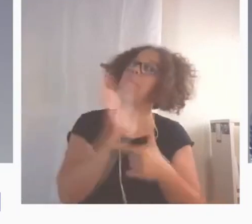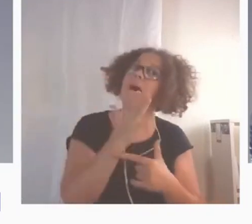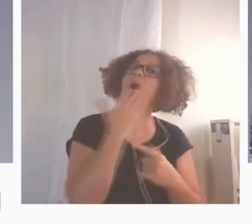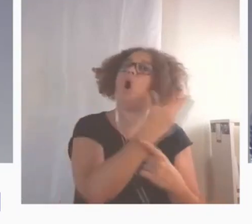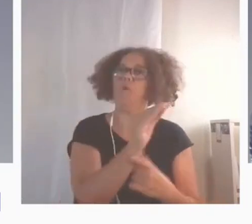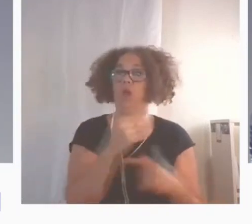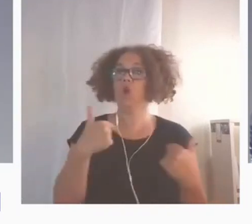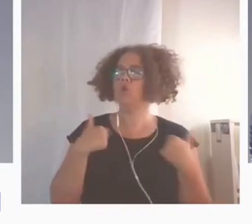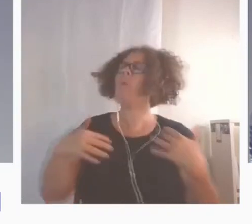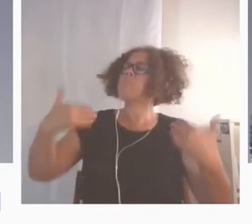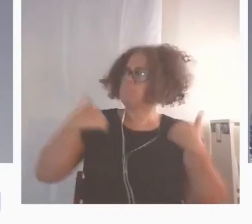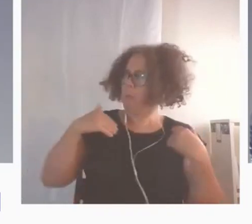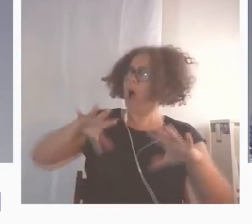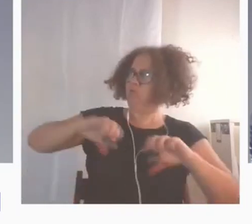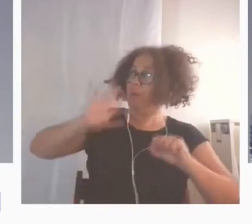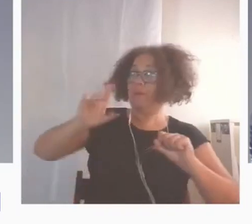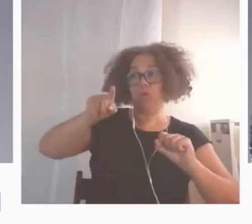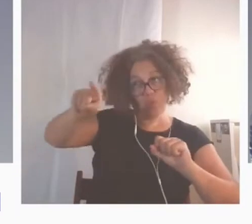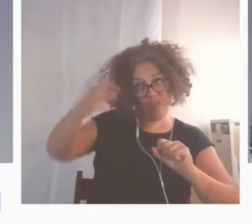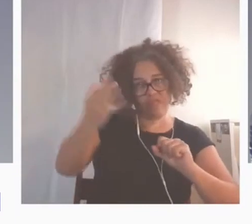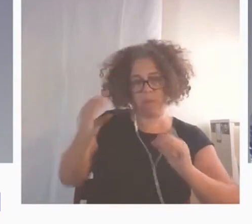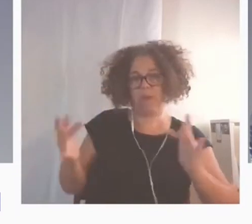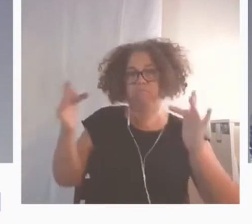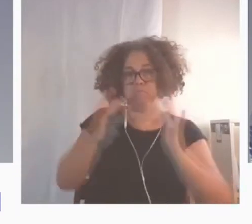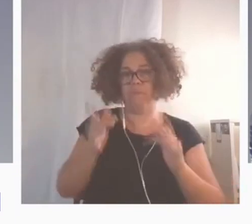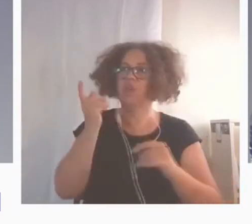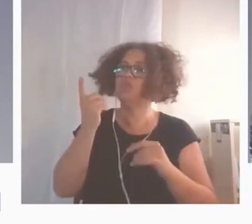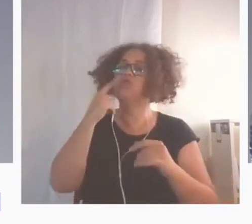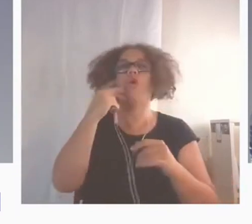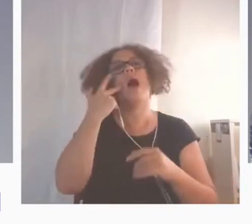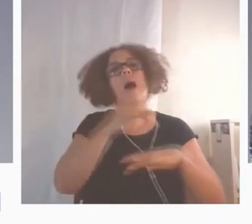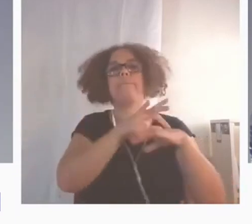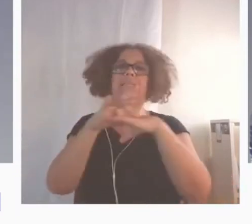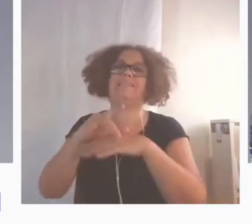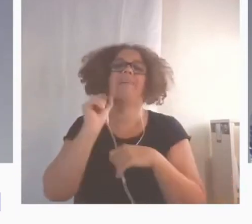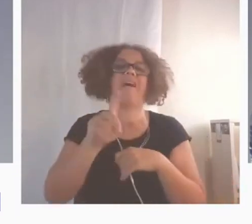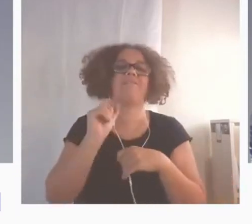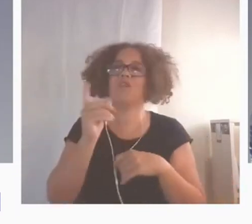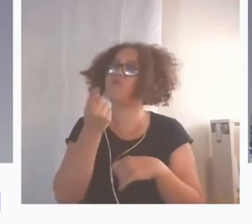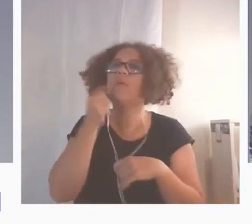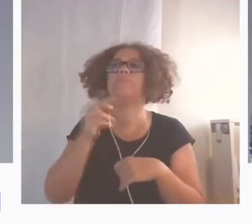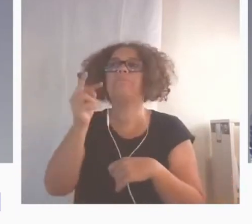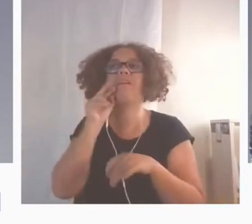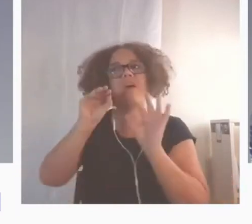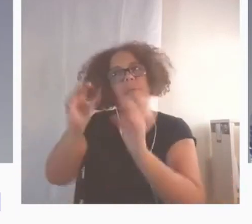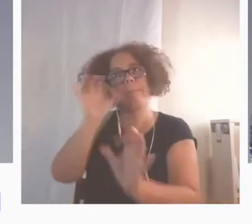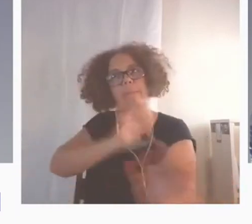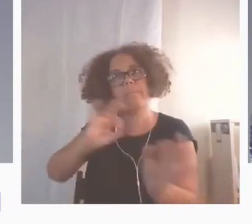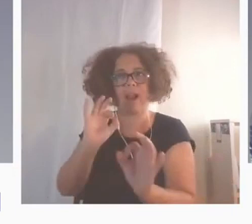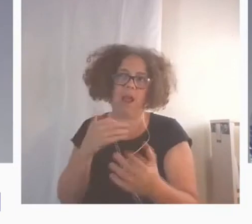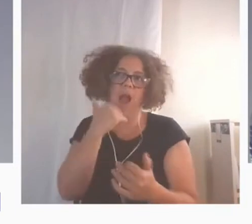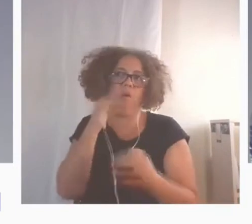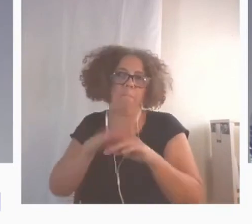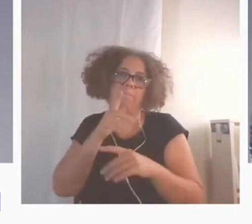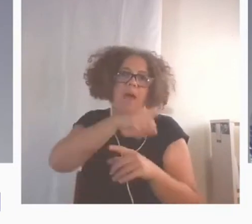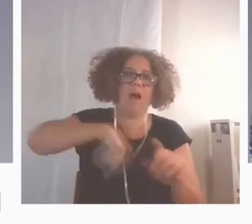vamos a buscar en la escuela y tú vas a hacer algo con no solo la visita tradicional, pero una experiencia. Tiene que